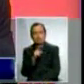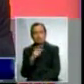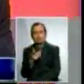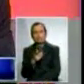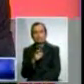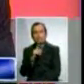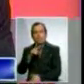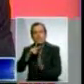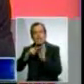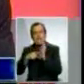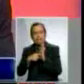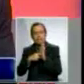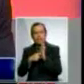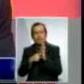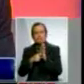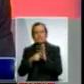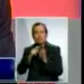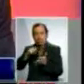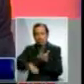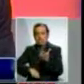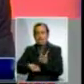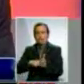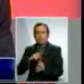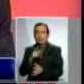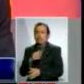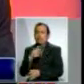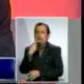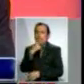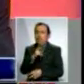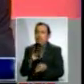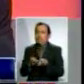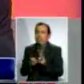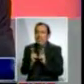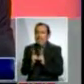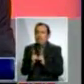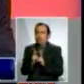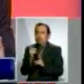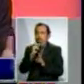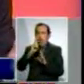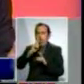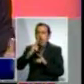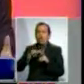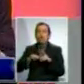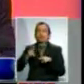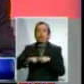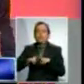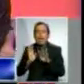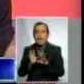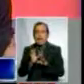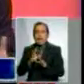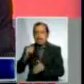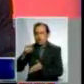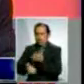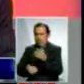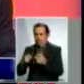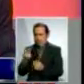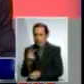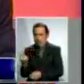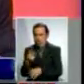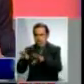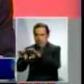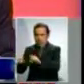cambiar unilateralmente los contratos es una acepción en la derecha no es normal que un contrato celebrada por dos partes